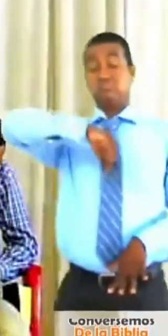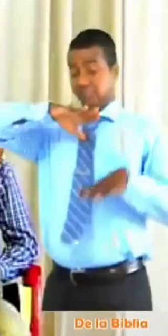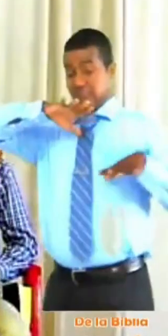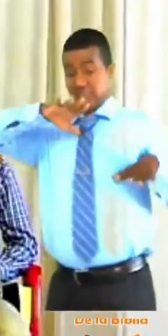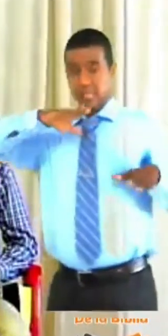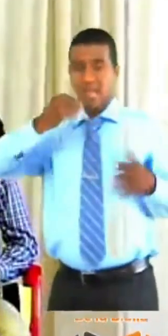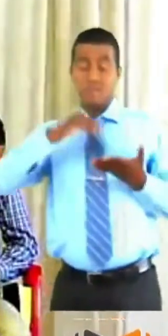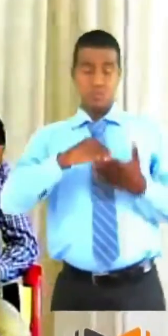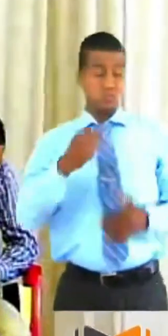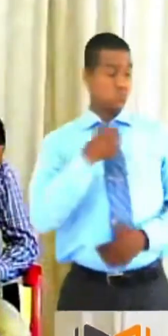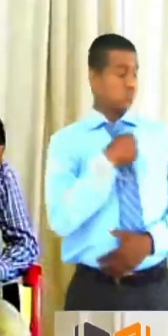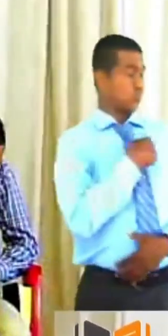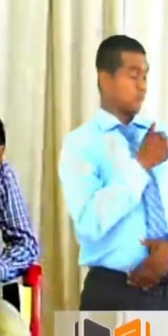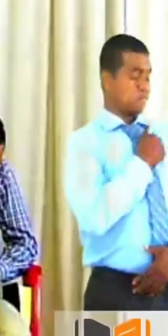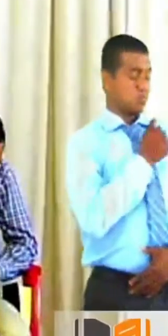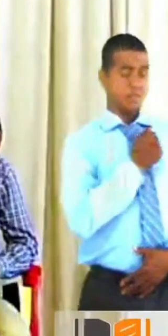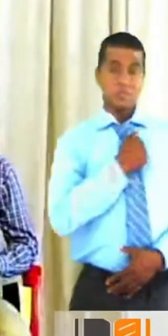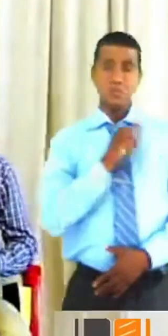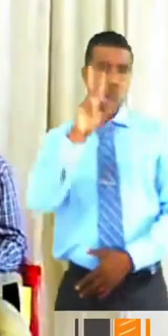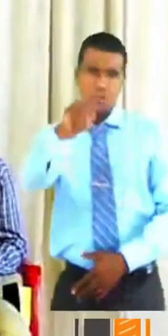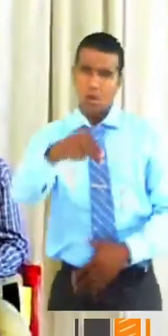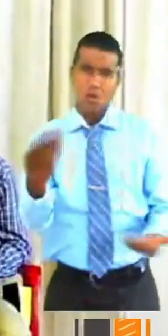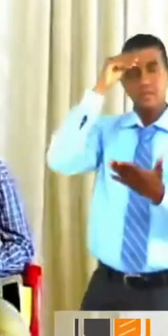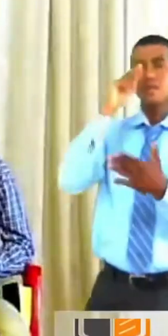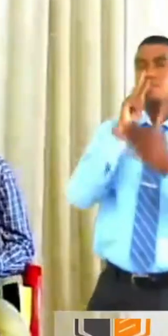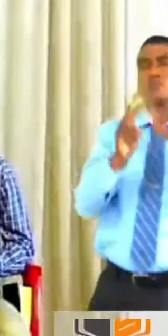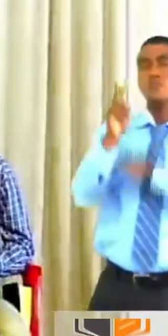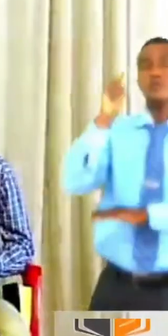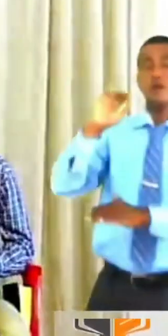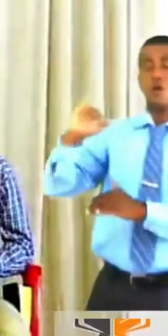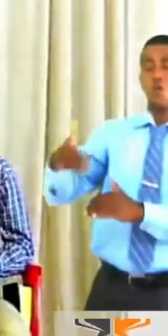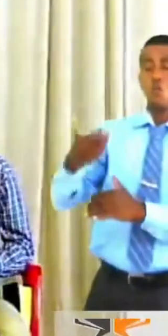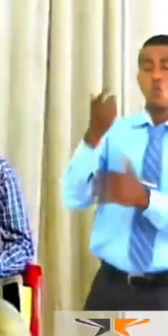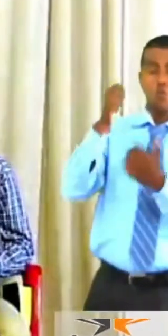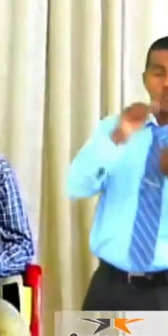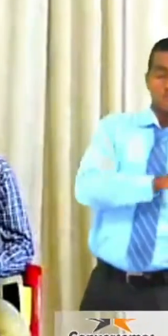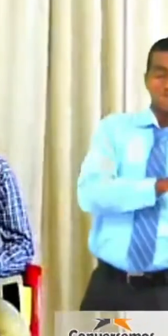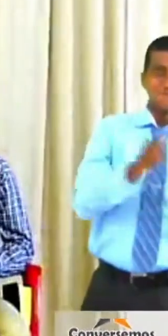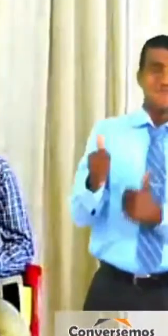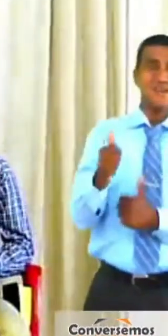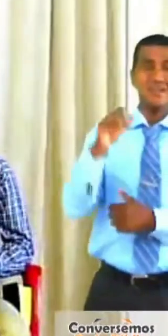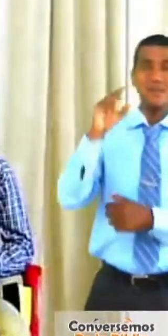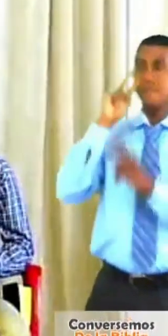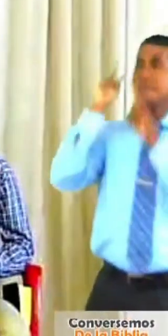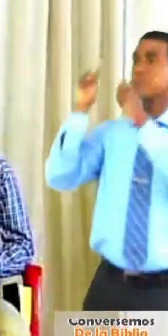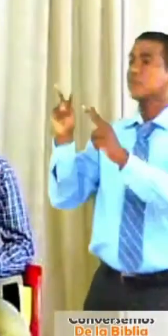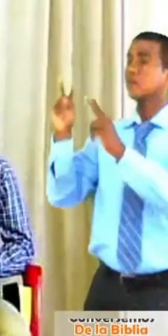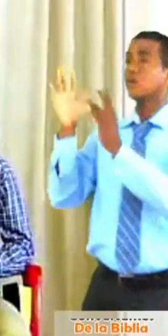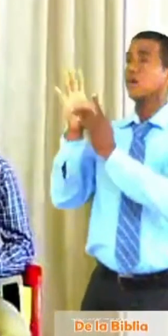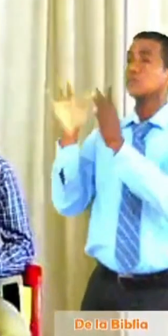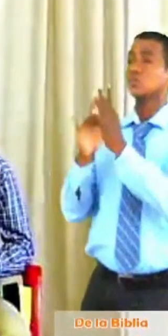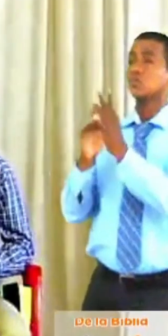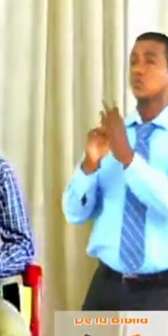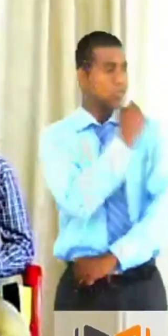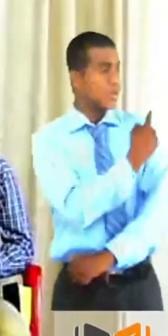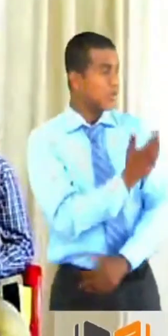ahí, aprendamos del profeta Juan el Bautista. Cuando vieron a Jesús, los discípulos empezaron a decirle: